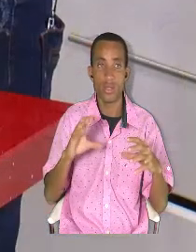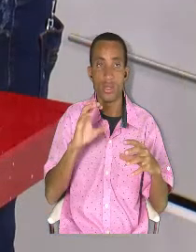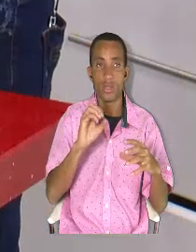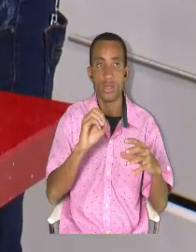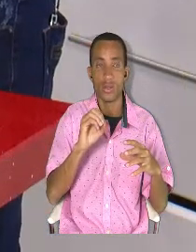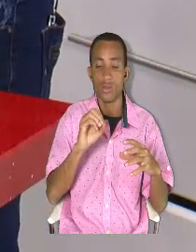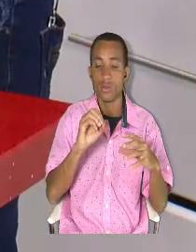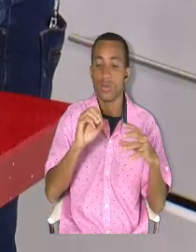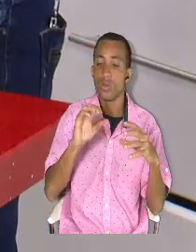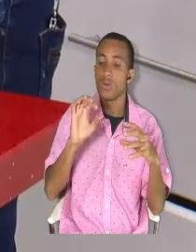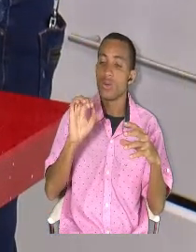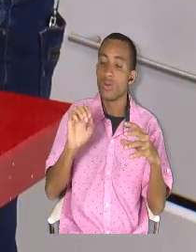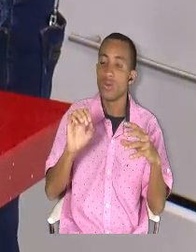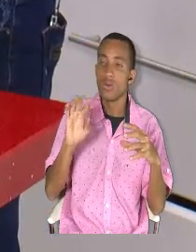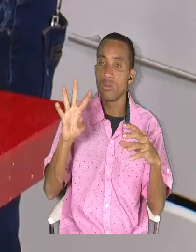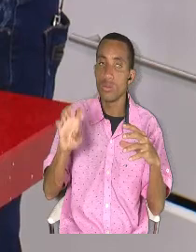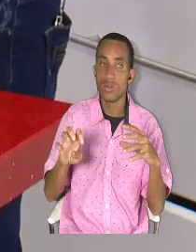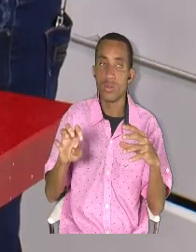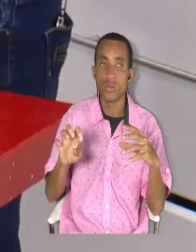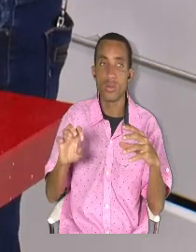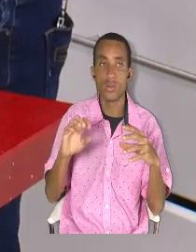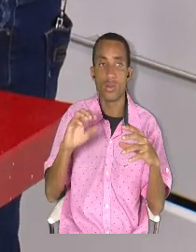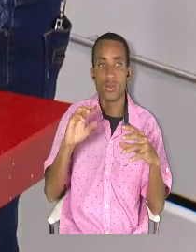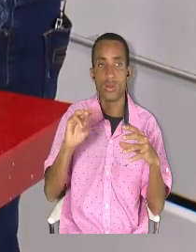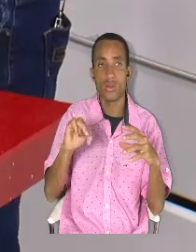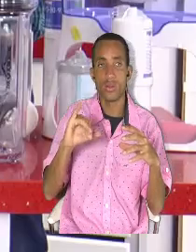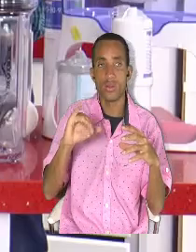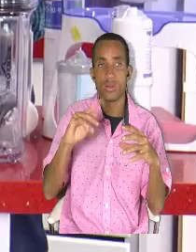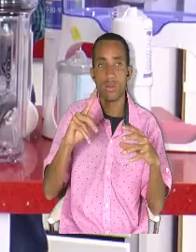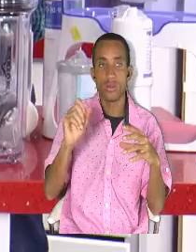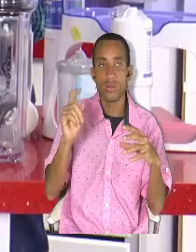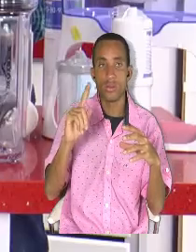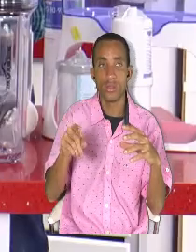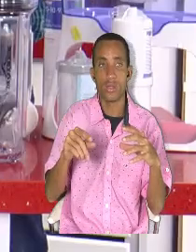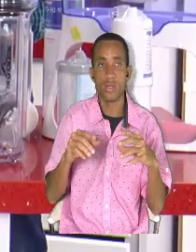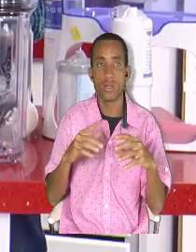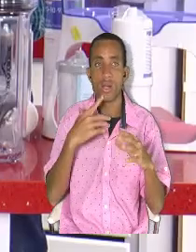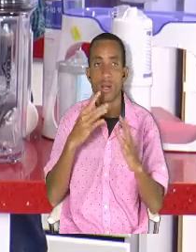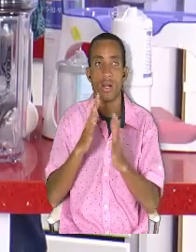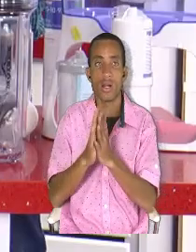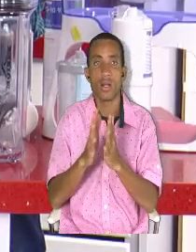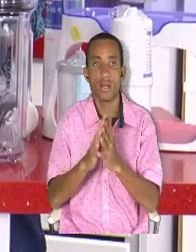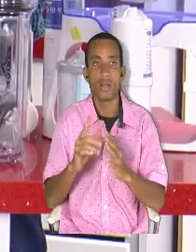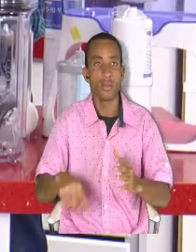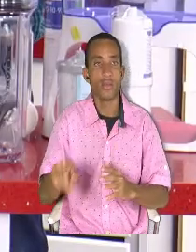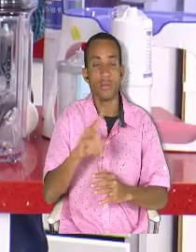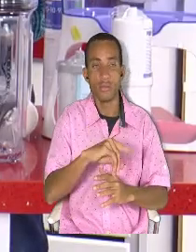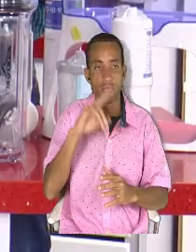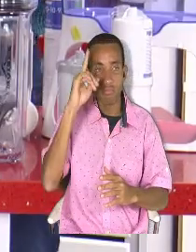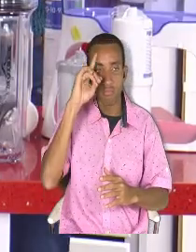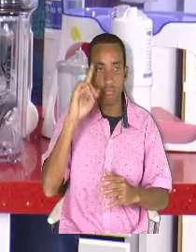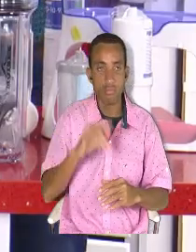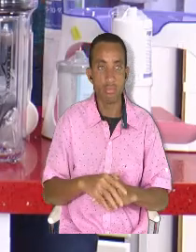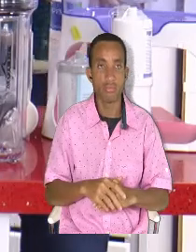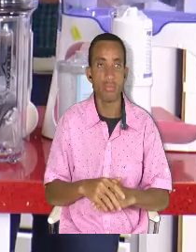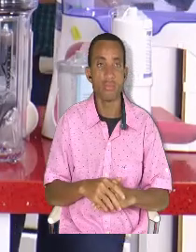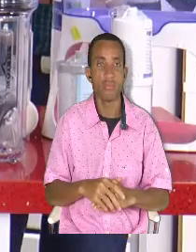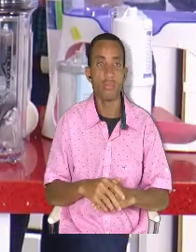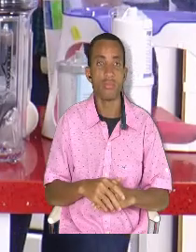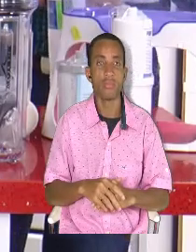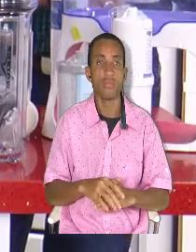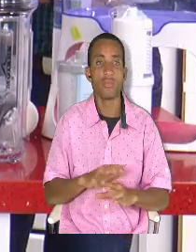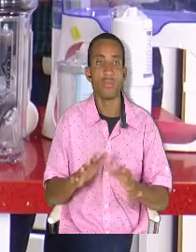¿sí? Ya. Cuando usted me dice 0.9 micras, ¿qué significa para la gente de Barranca que de pronto no tiene ese concepto? Bueno, hay unos